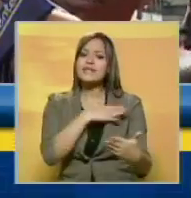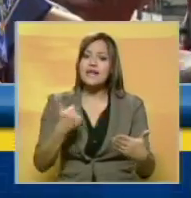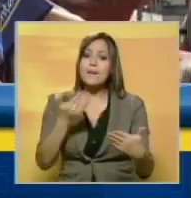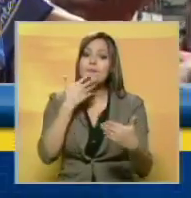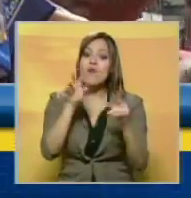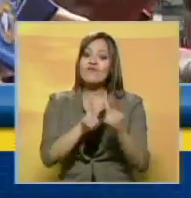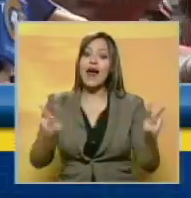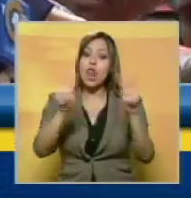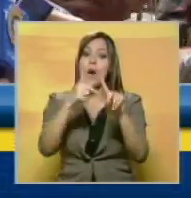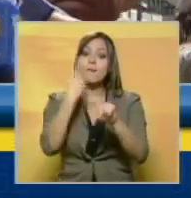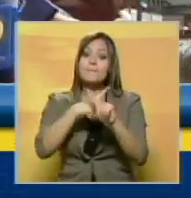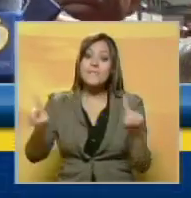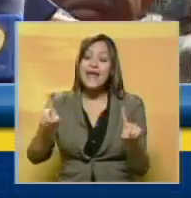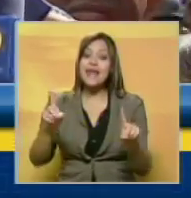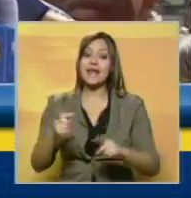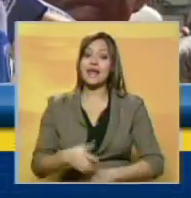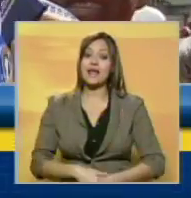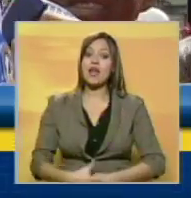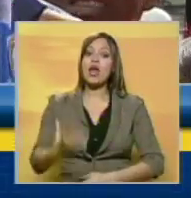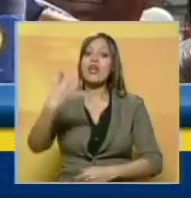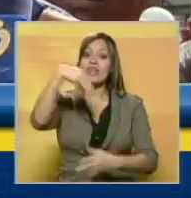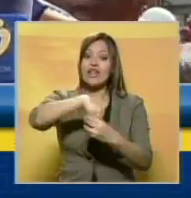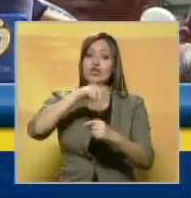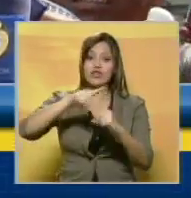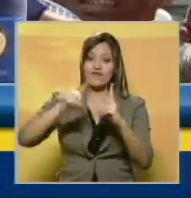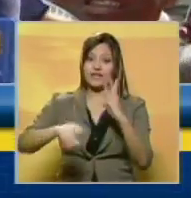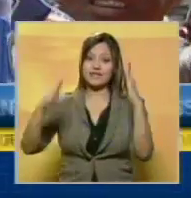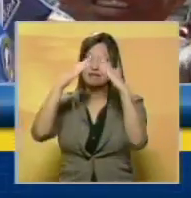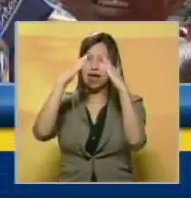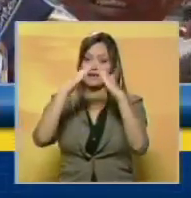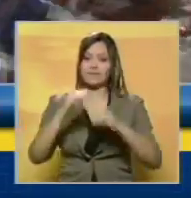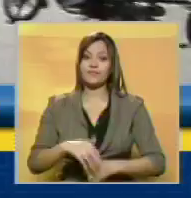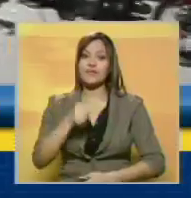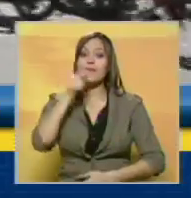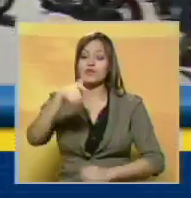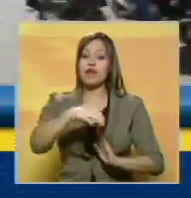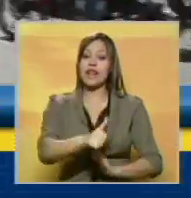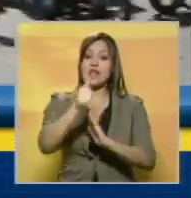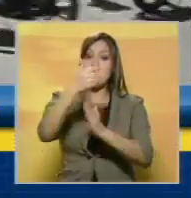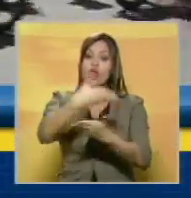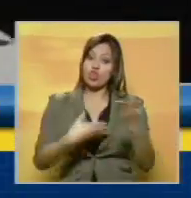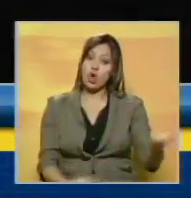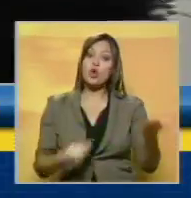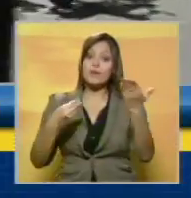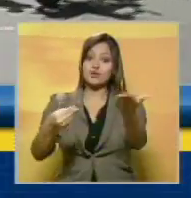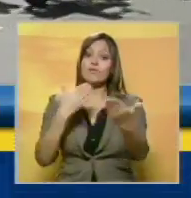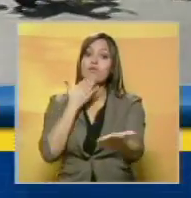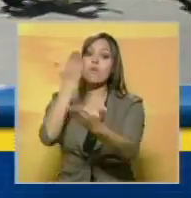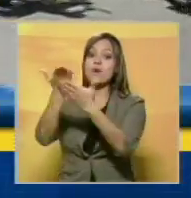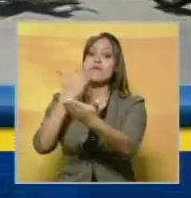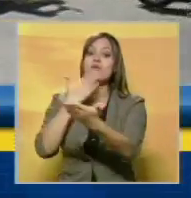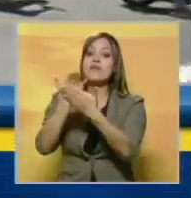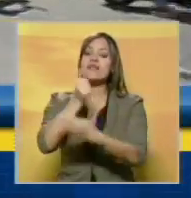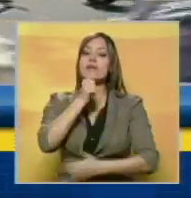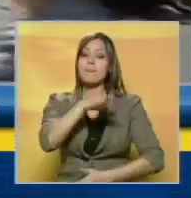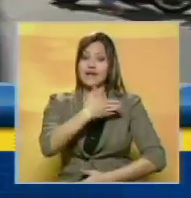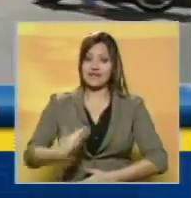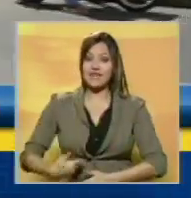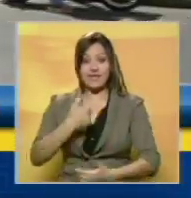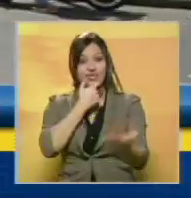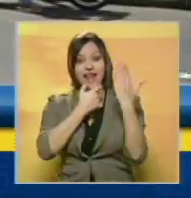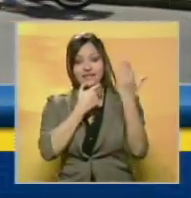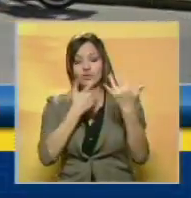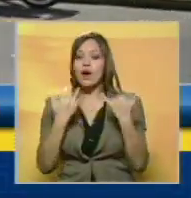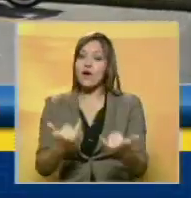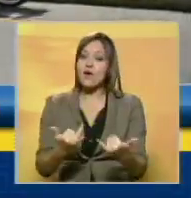valores, pero dentro de los diferentes hogares. Los representantes de los motorizados se le entregarán el documento con sus propuestas al presidente de Tránsito Terrestre